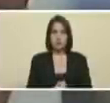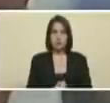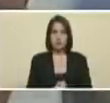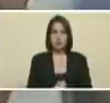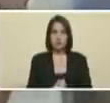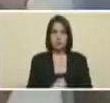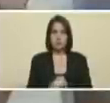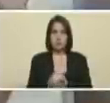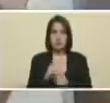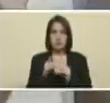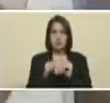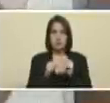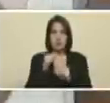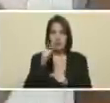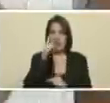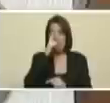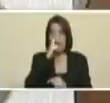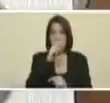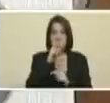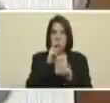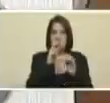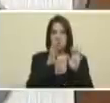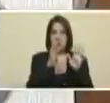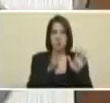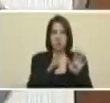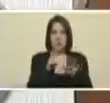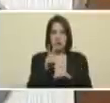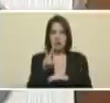Pasaron aquellos años 92, 93...